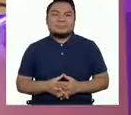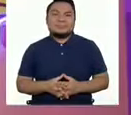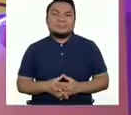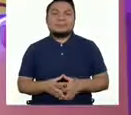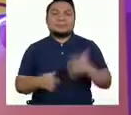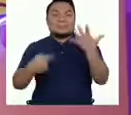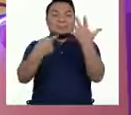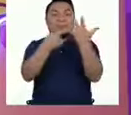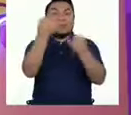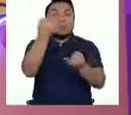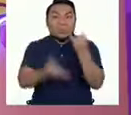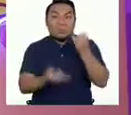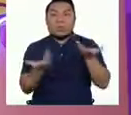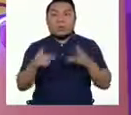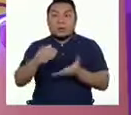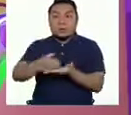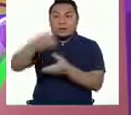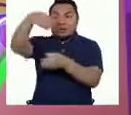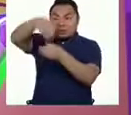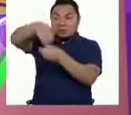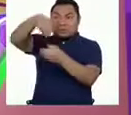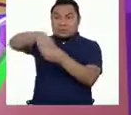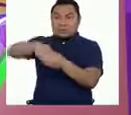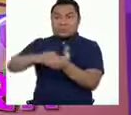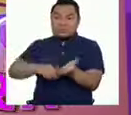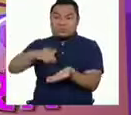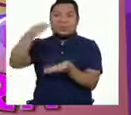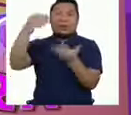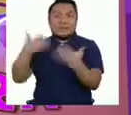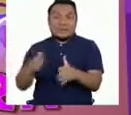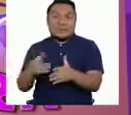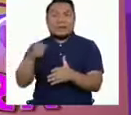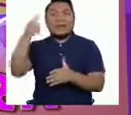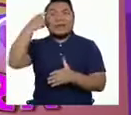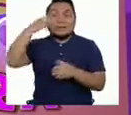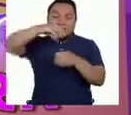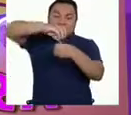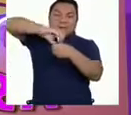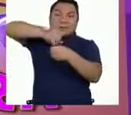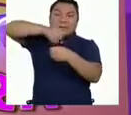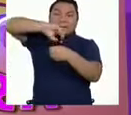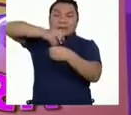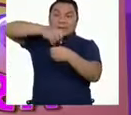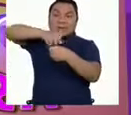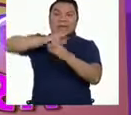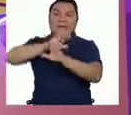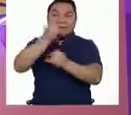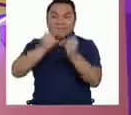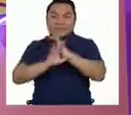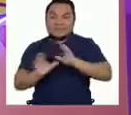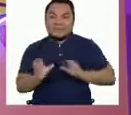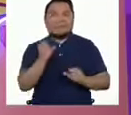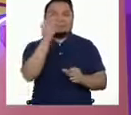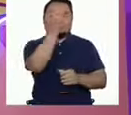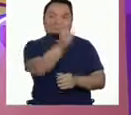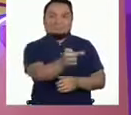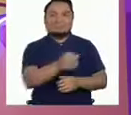Por último, con los desechos en su interior y bien compactado, cierra la tapa y ya dispones de un secoladrillo.